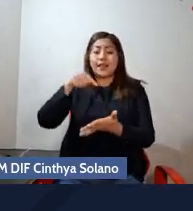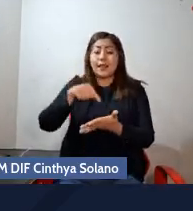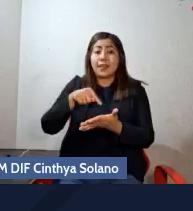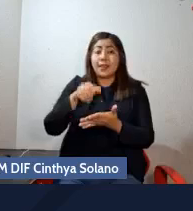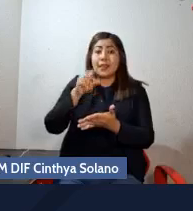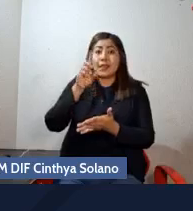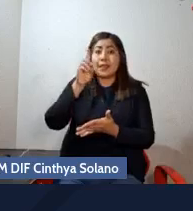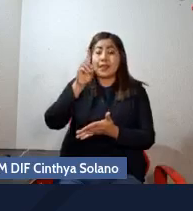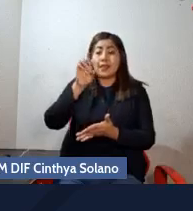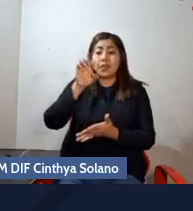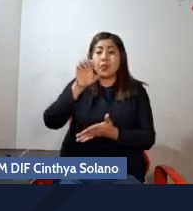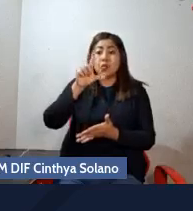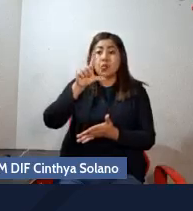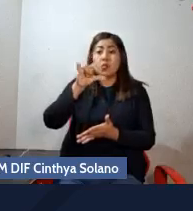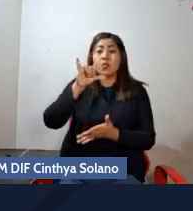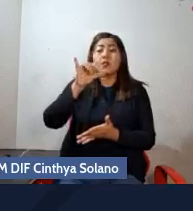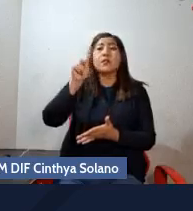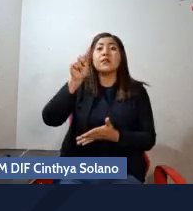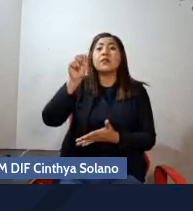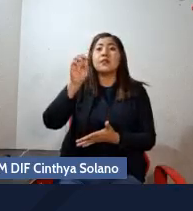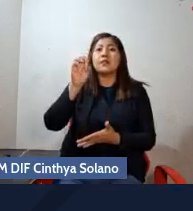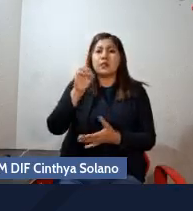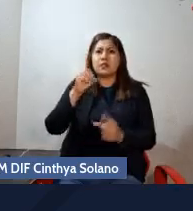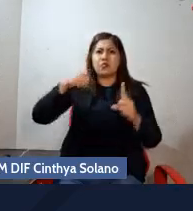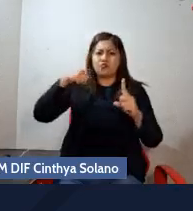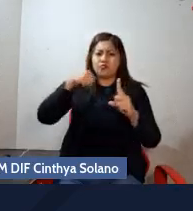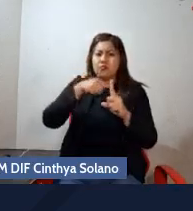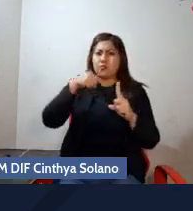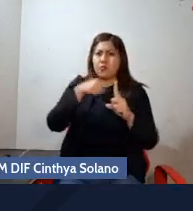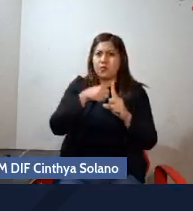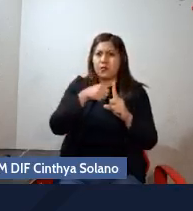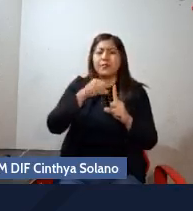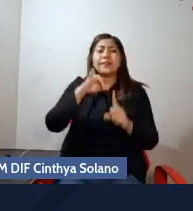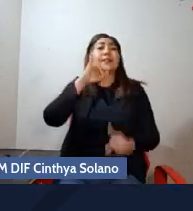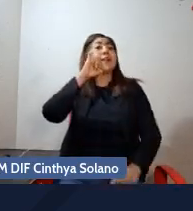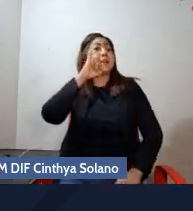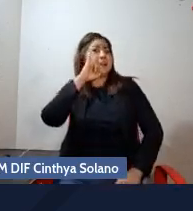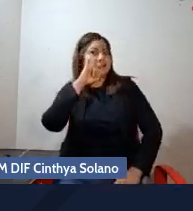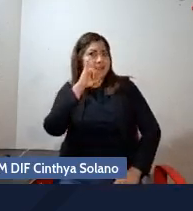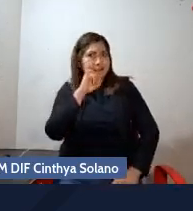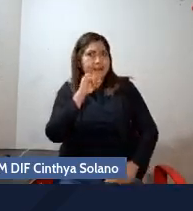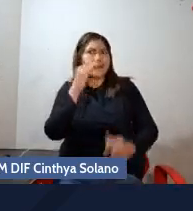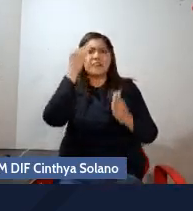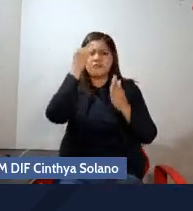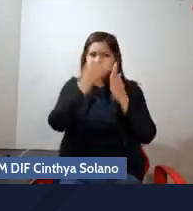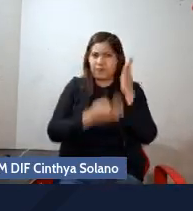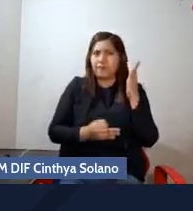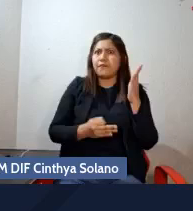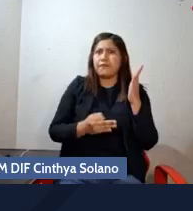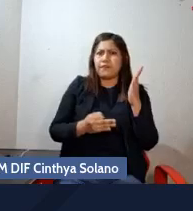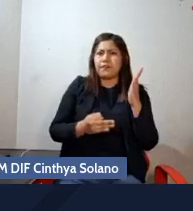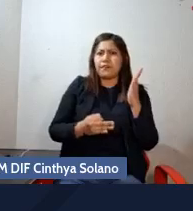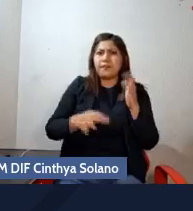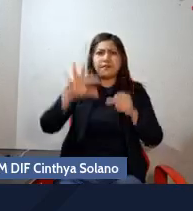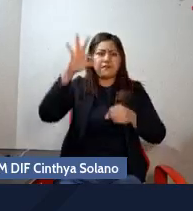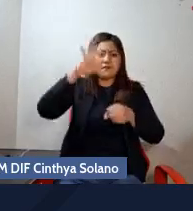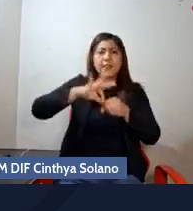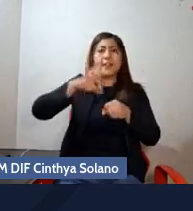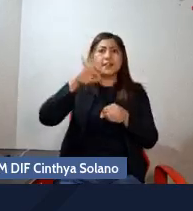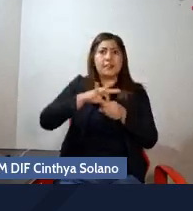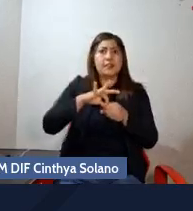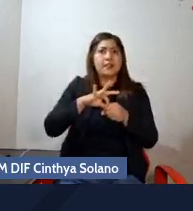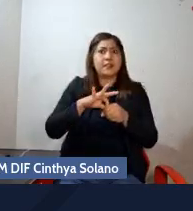violencia, ¿estamos hablando de delitos? Sí. ¿Estamos hablando de faltas? Por supuesto que sí. ¿Tendrían que ser